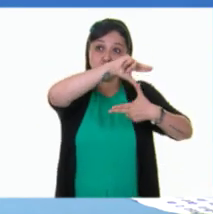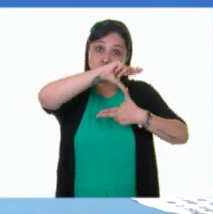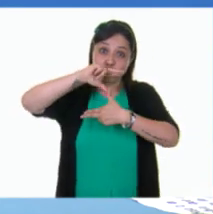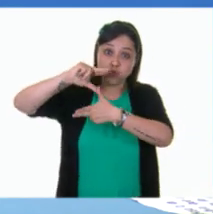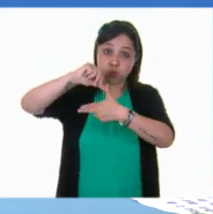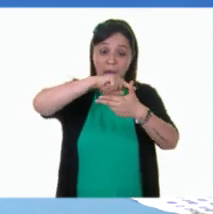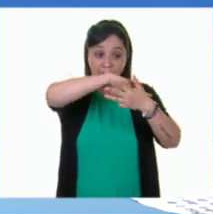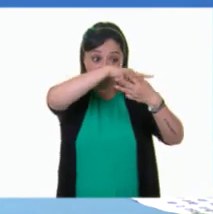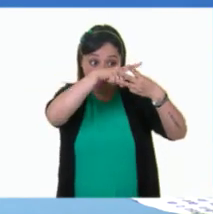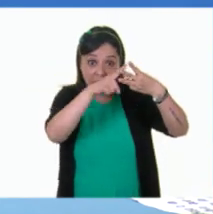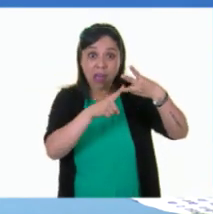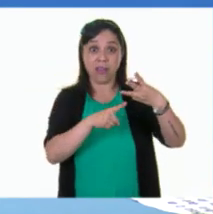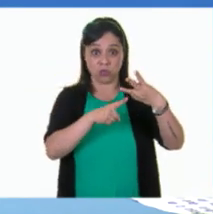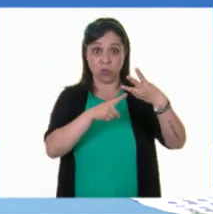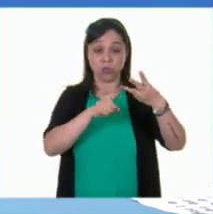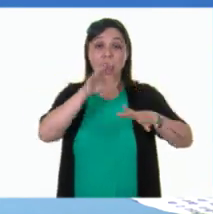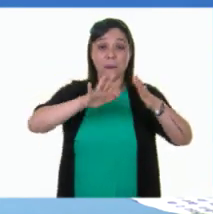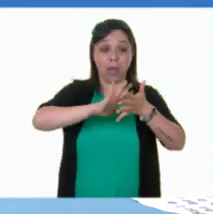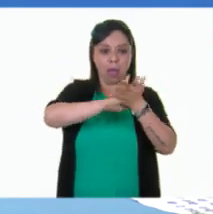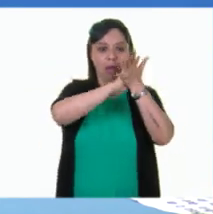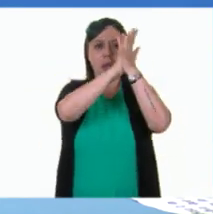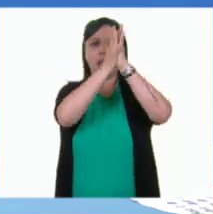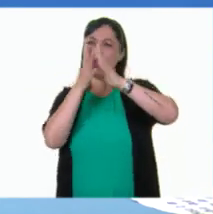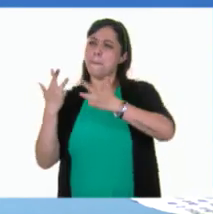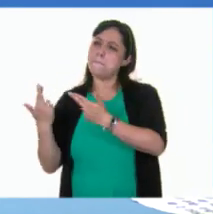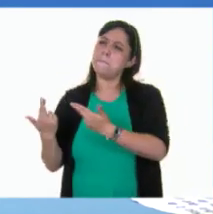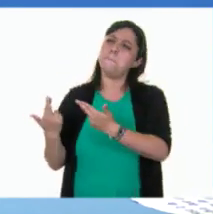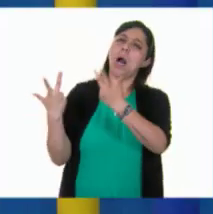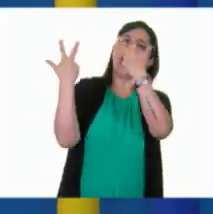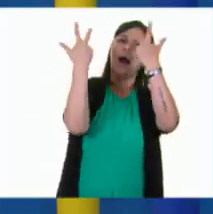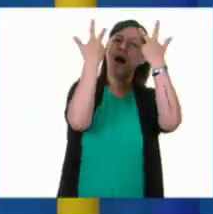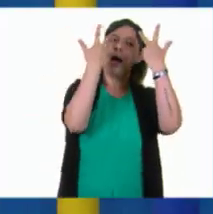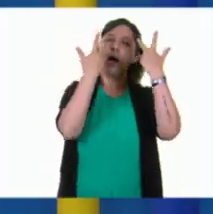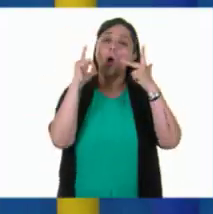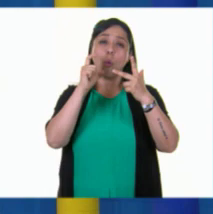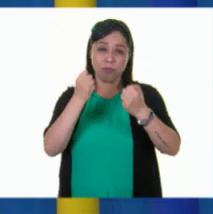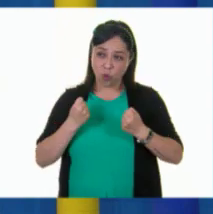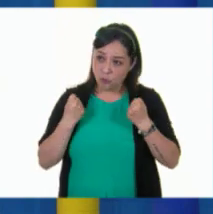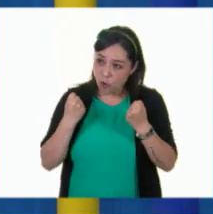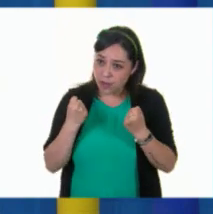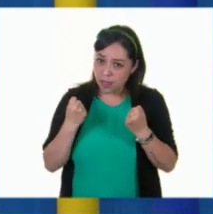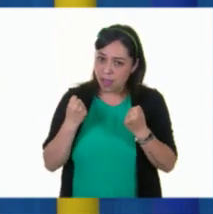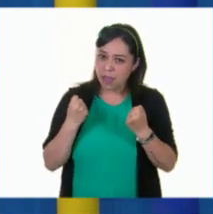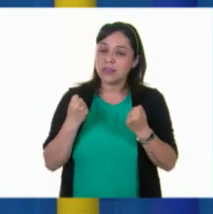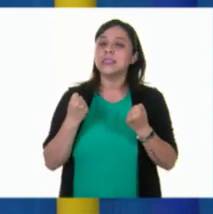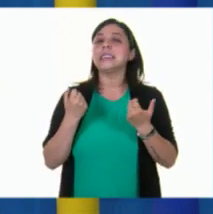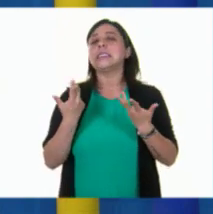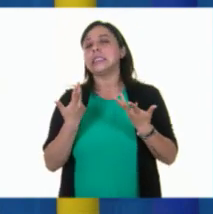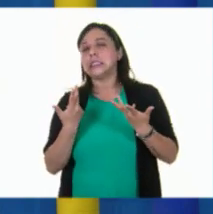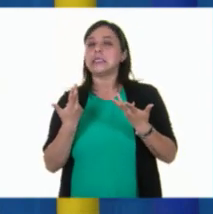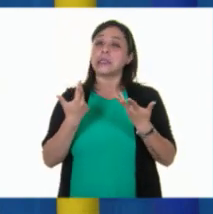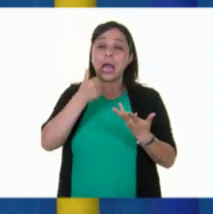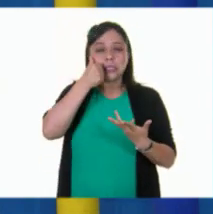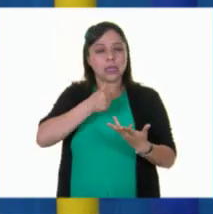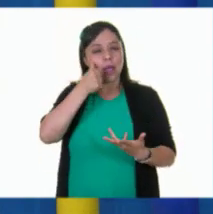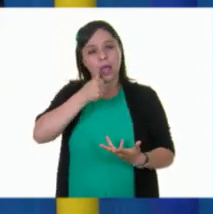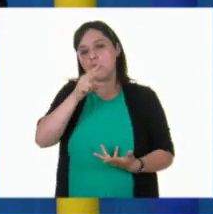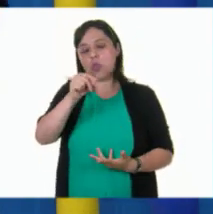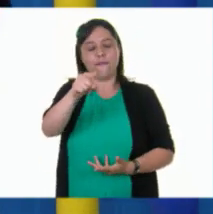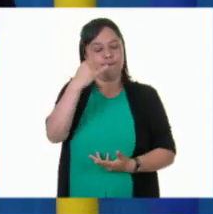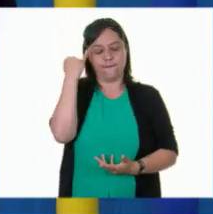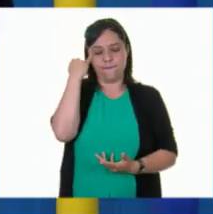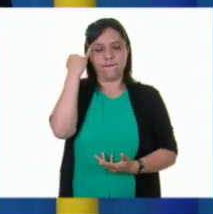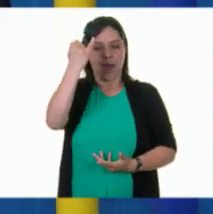en desastres cuando son muy intensos. No siempre es así. Supongamos que se produce un fenómeno natural,